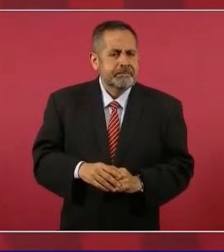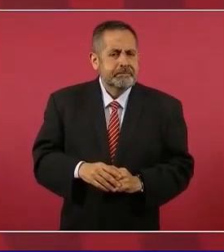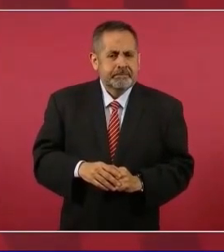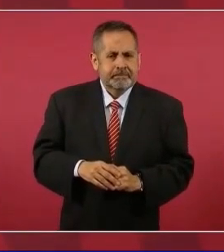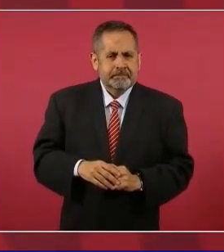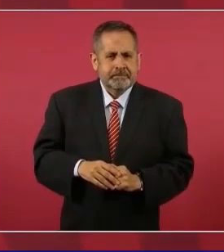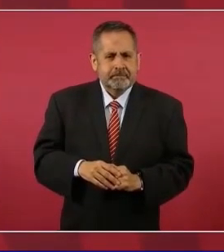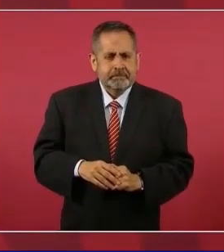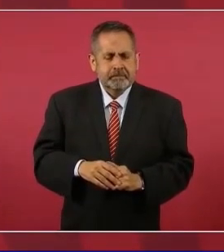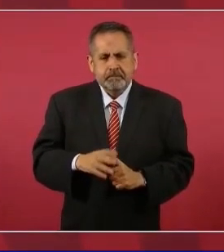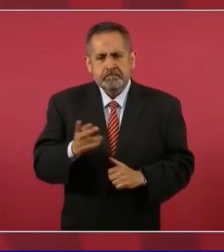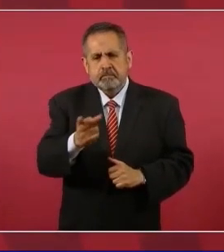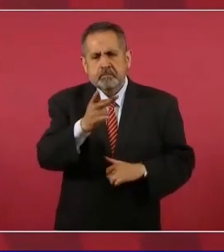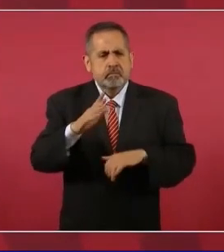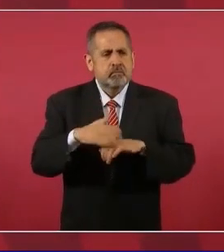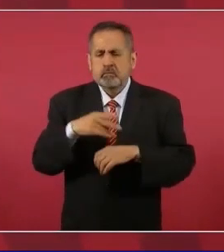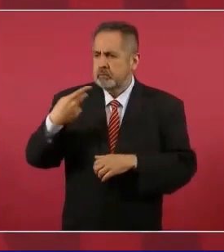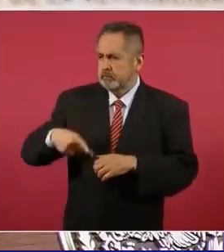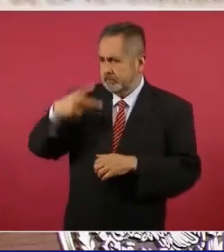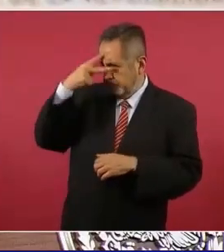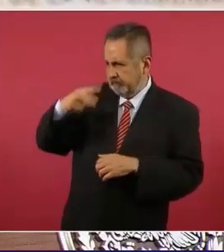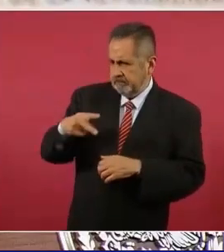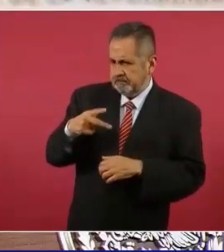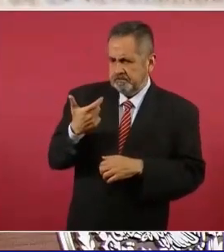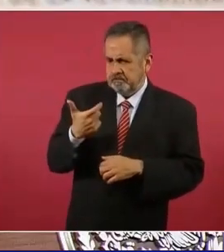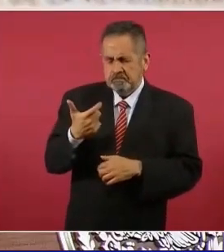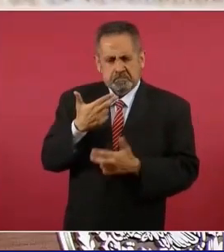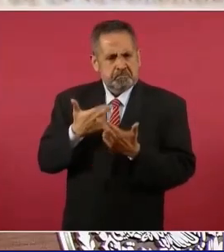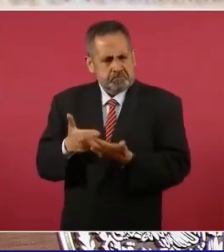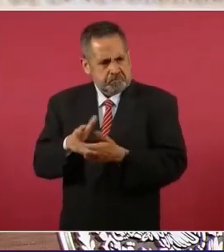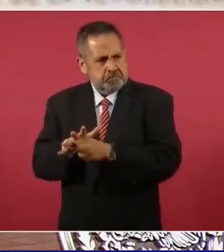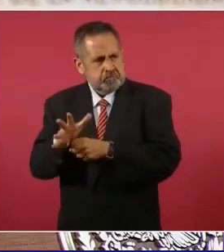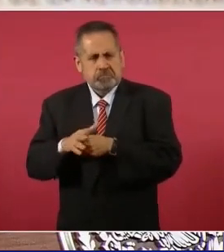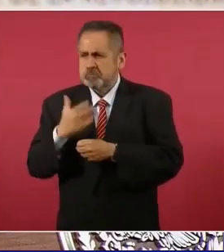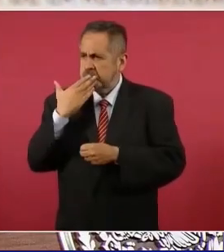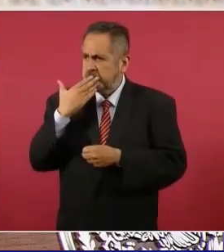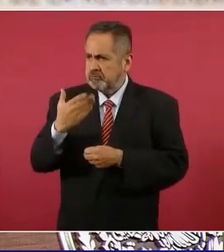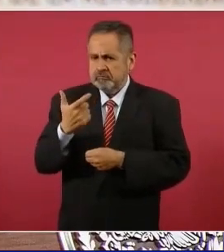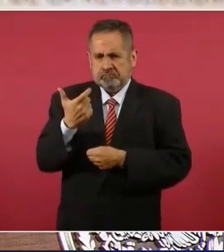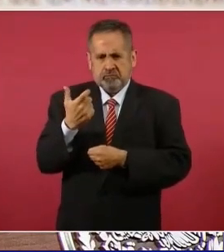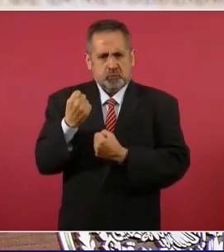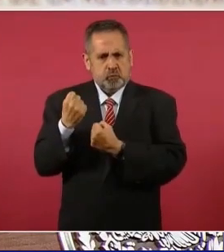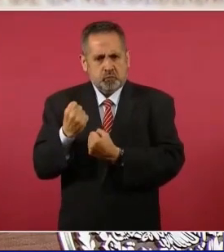nos va bien y tenemos un peso fuerte?